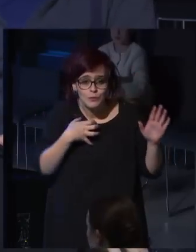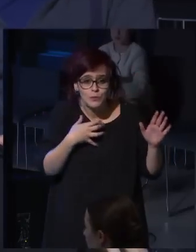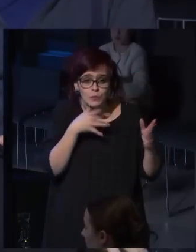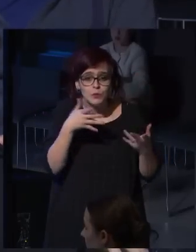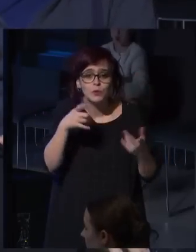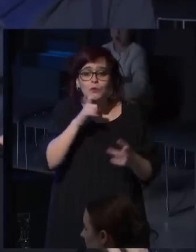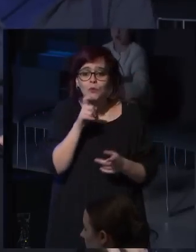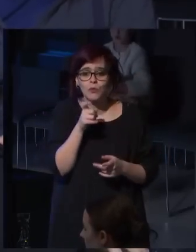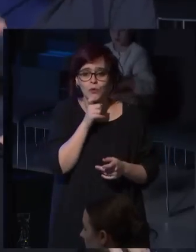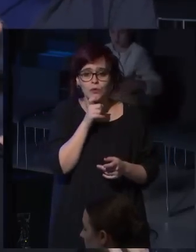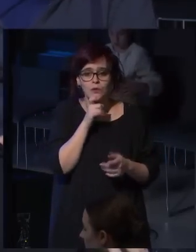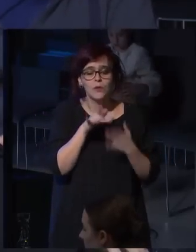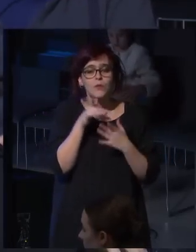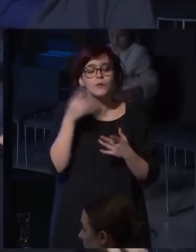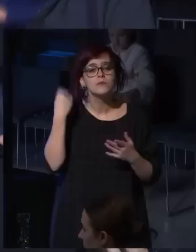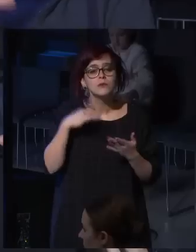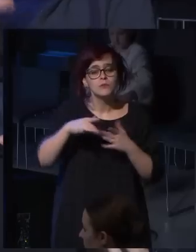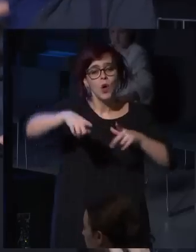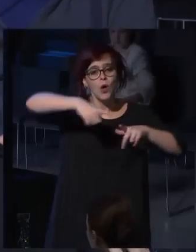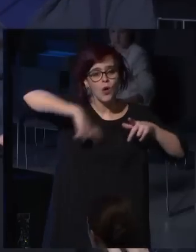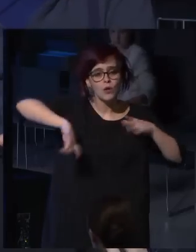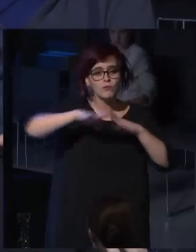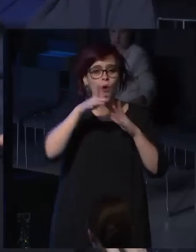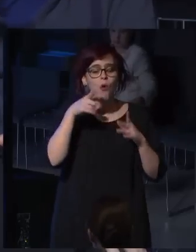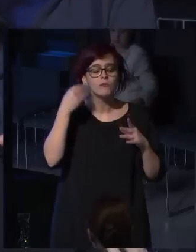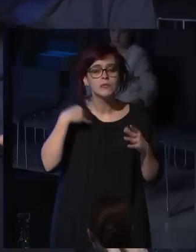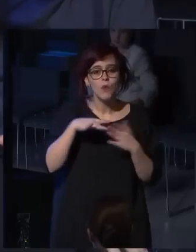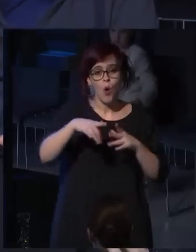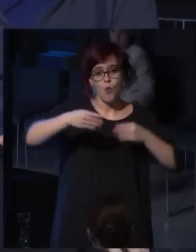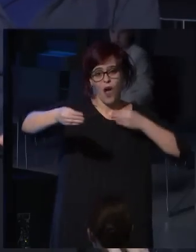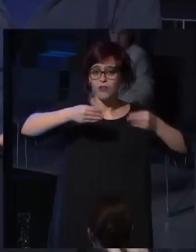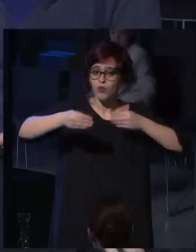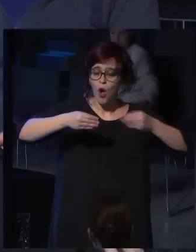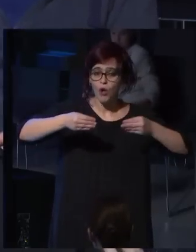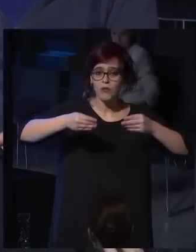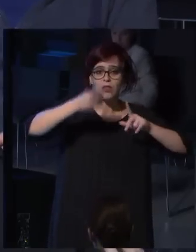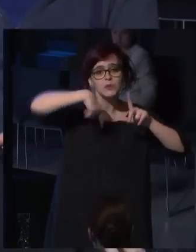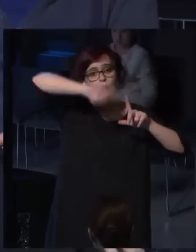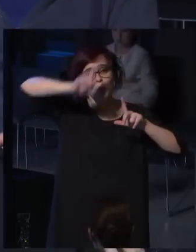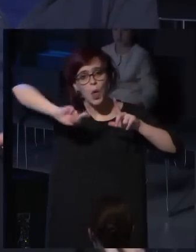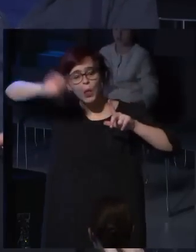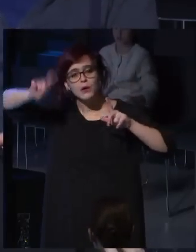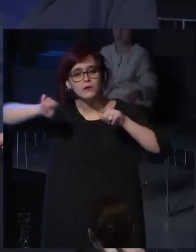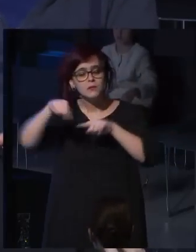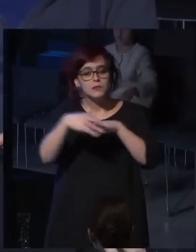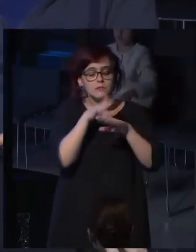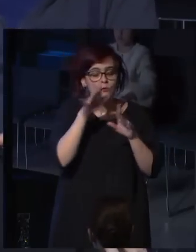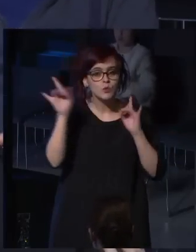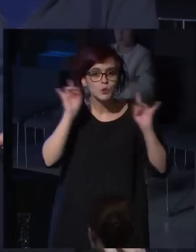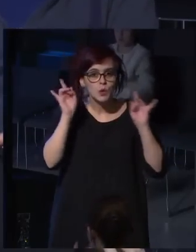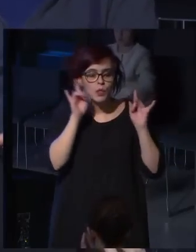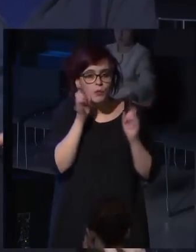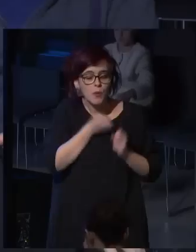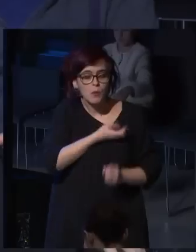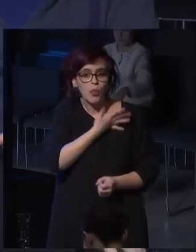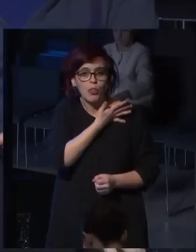cómo porque se mueva un cartón y se muevan unas ondas, crea un sonido y que ese sonido te emocione, ¿no? Es,